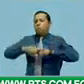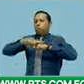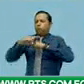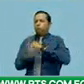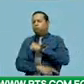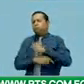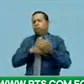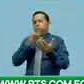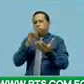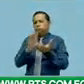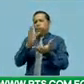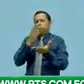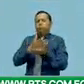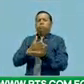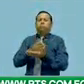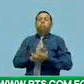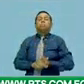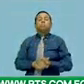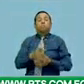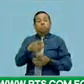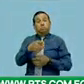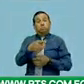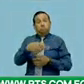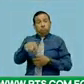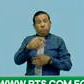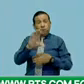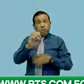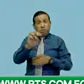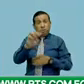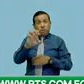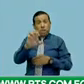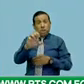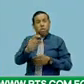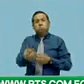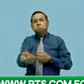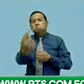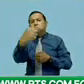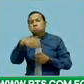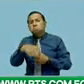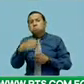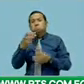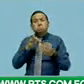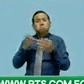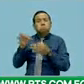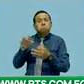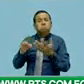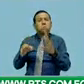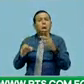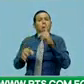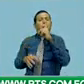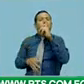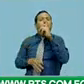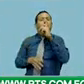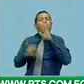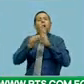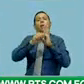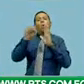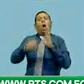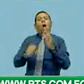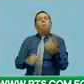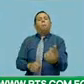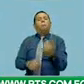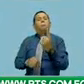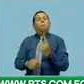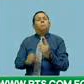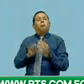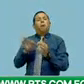de 2 a 4 años. Los funcionarios del máximo organismo electoral brillaron por la ausencia, solo enviaron a sus defensas técnicas. Ahora habrá que